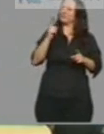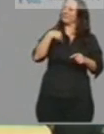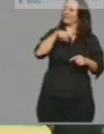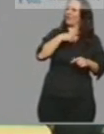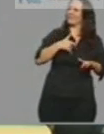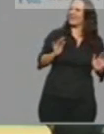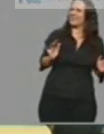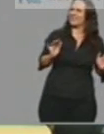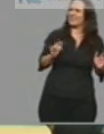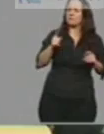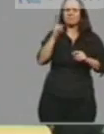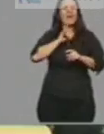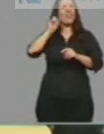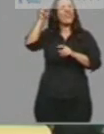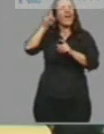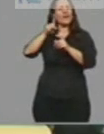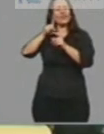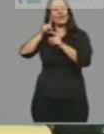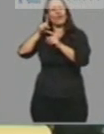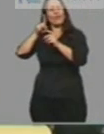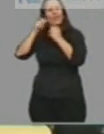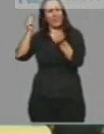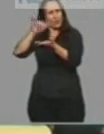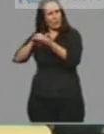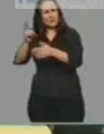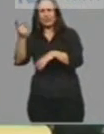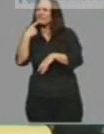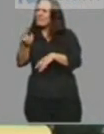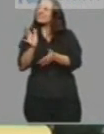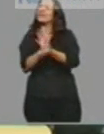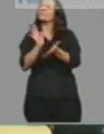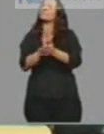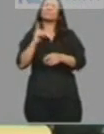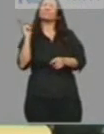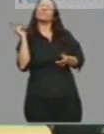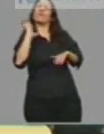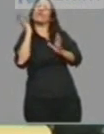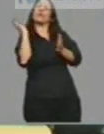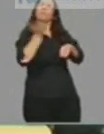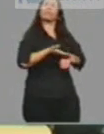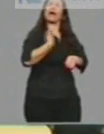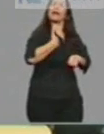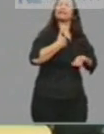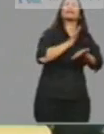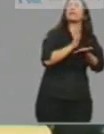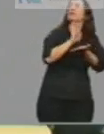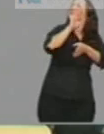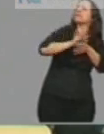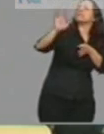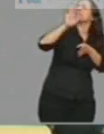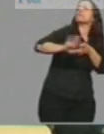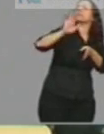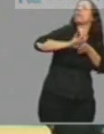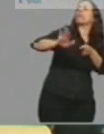dice que nos condena porque la Argentina es un deudor recalcitrante. La Argentina